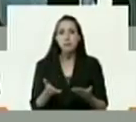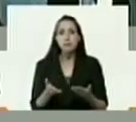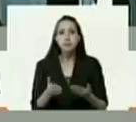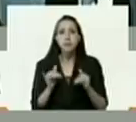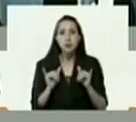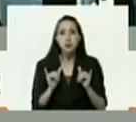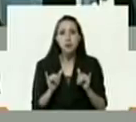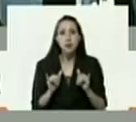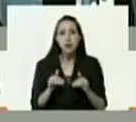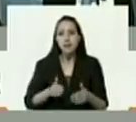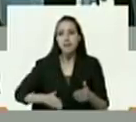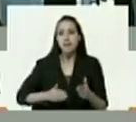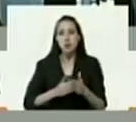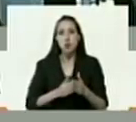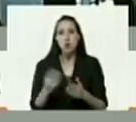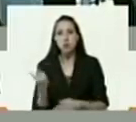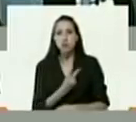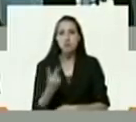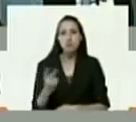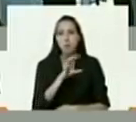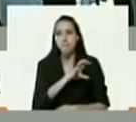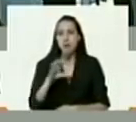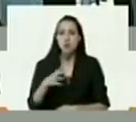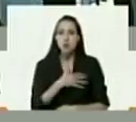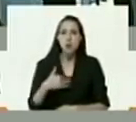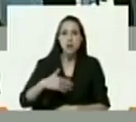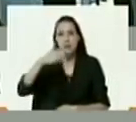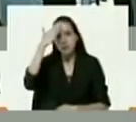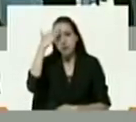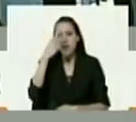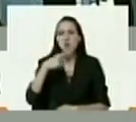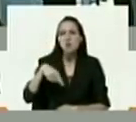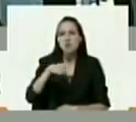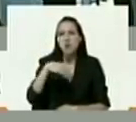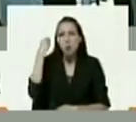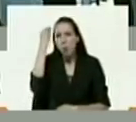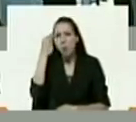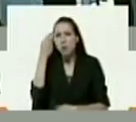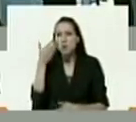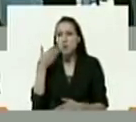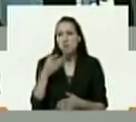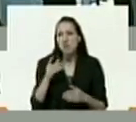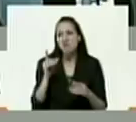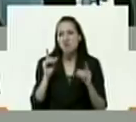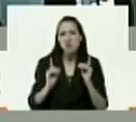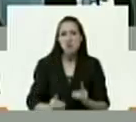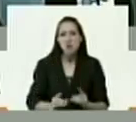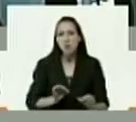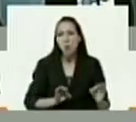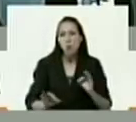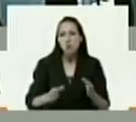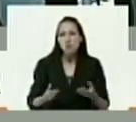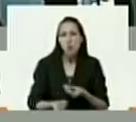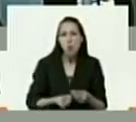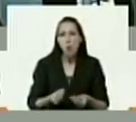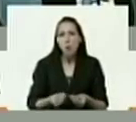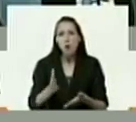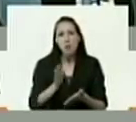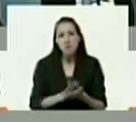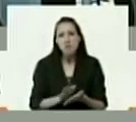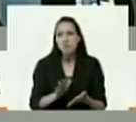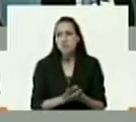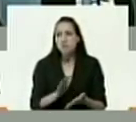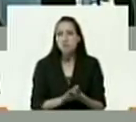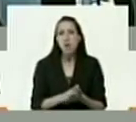tensiones entre los dos países, y quería saber cuáles son sus optativas ahora para calmar la situación y tratar de